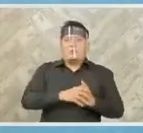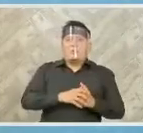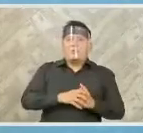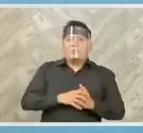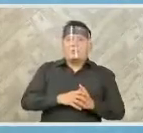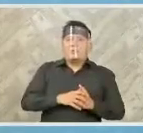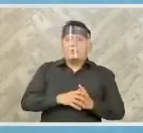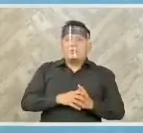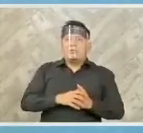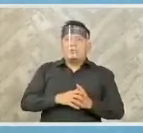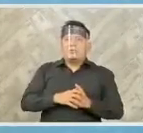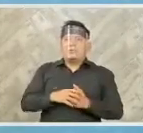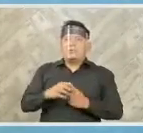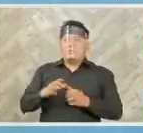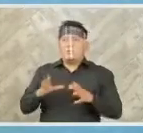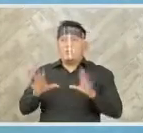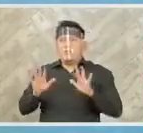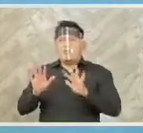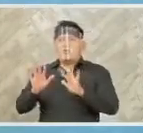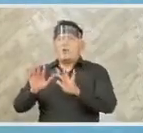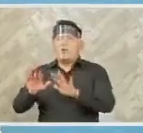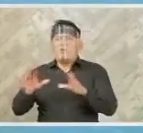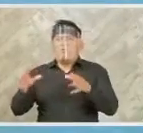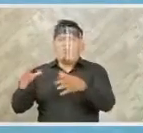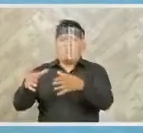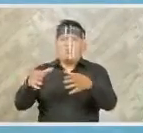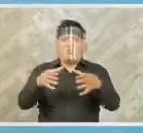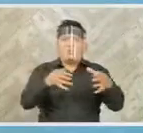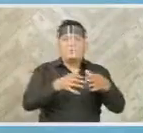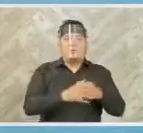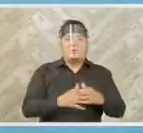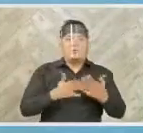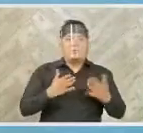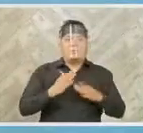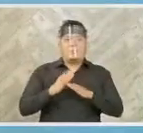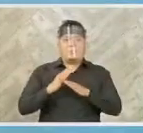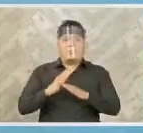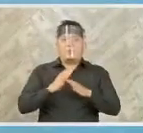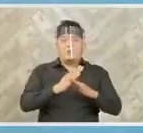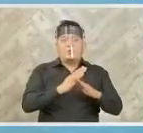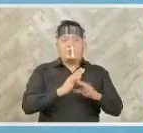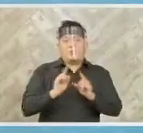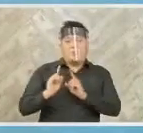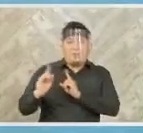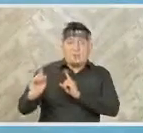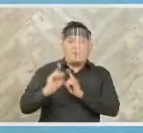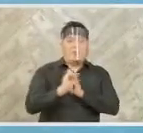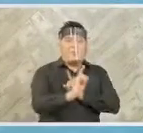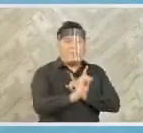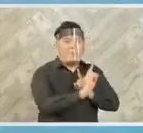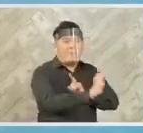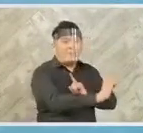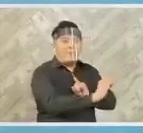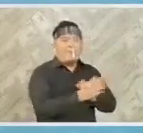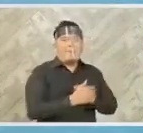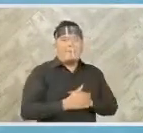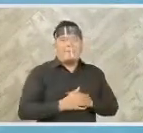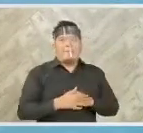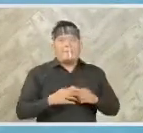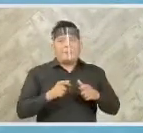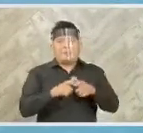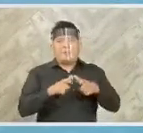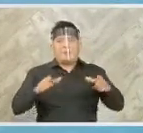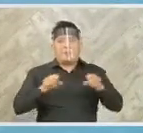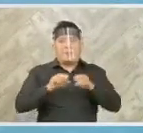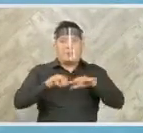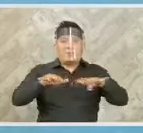donde se conglomeran la gente para efectos de evitar, a través del distanciamiento, que se propague el tema del